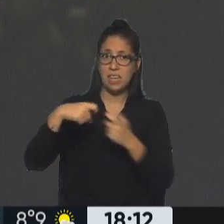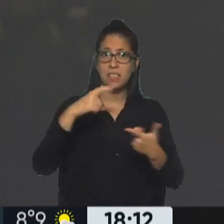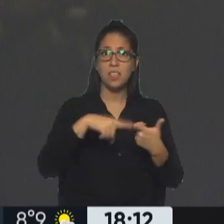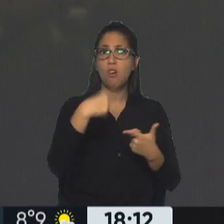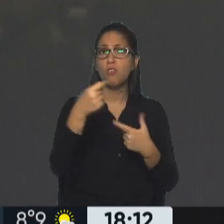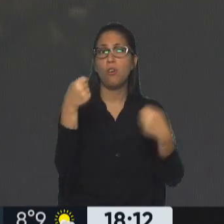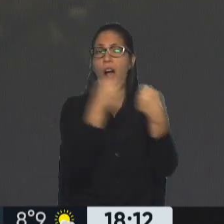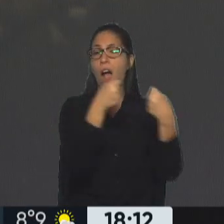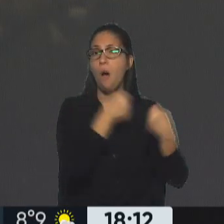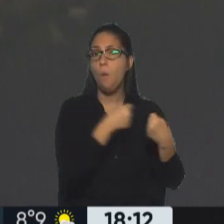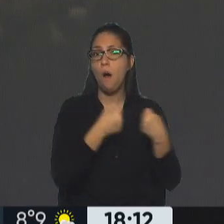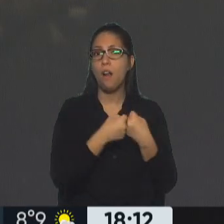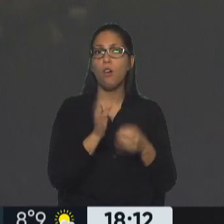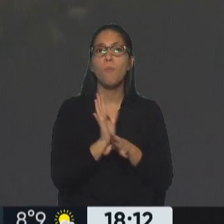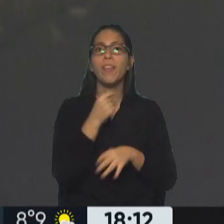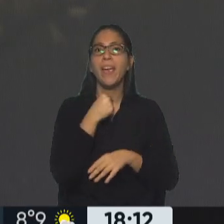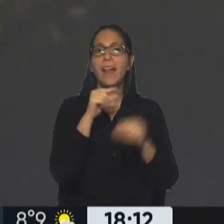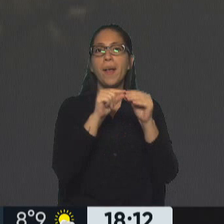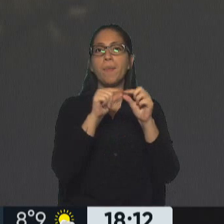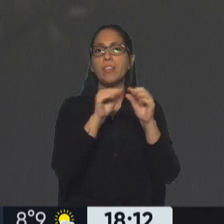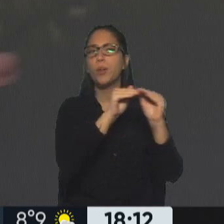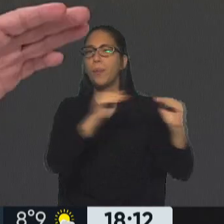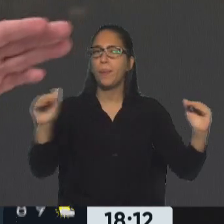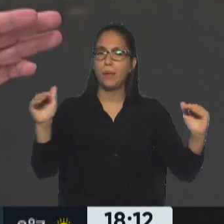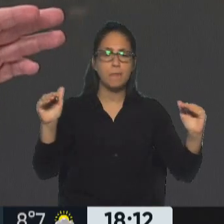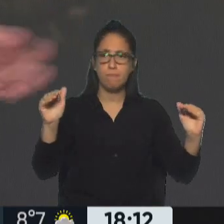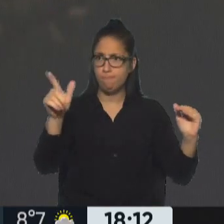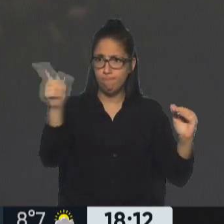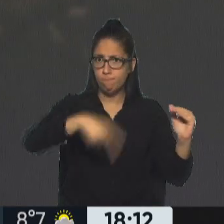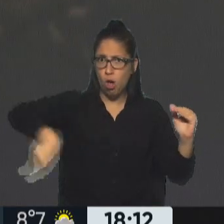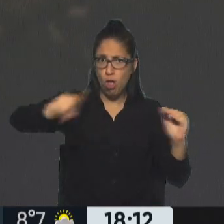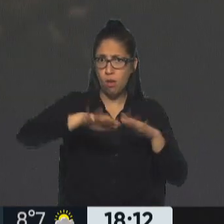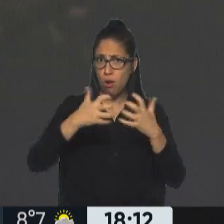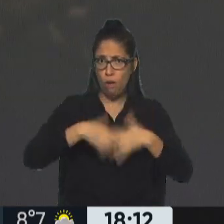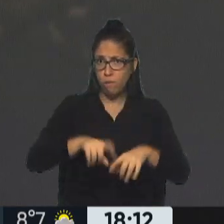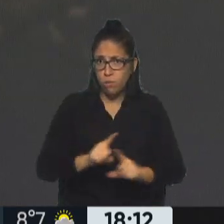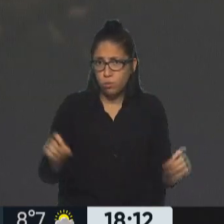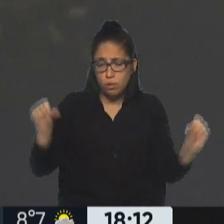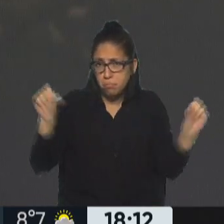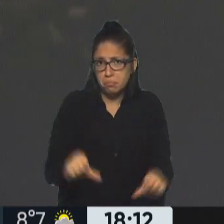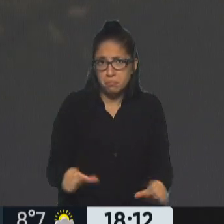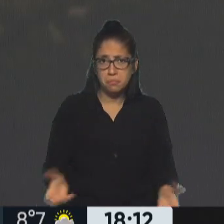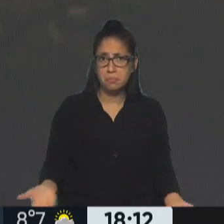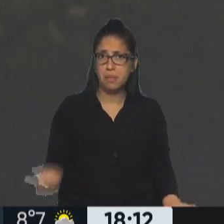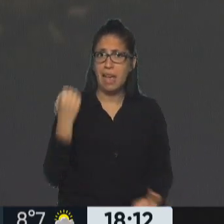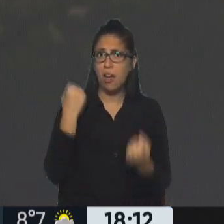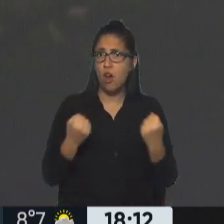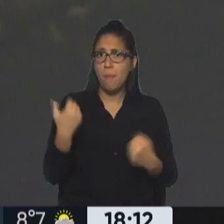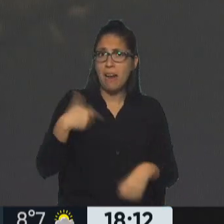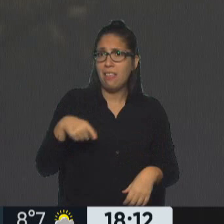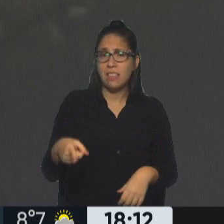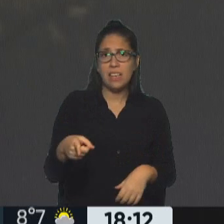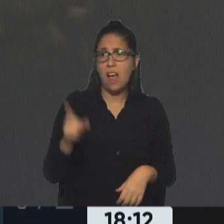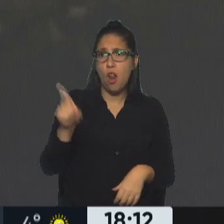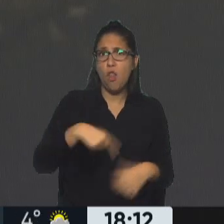de acuerdos que buscan poner ancla de precios en precios de referencia. No está funcionando esto. La economía argentina no responde a esos estímulos